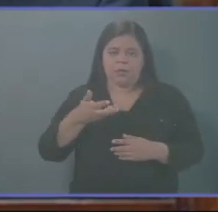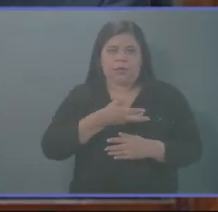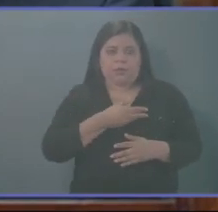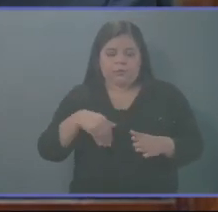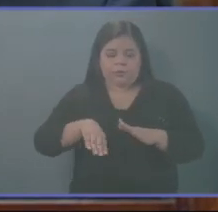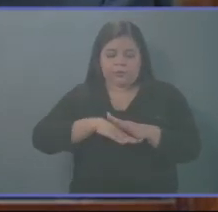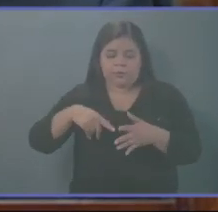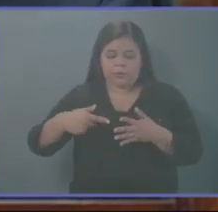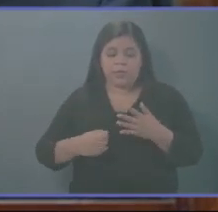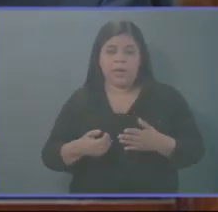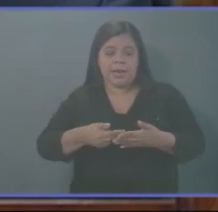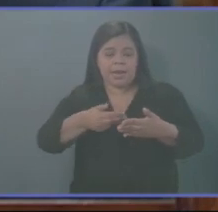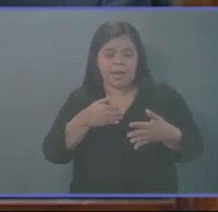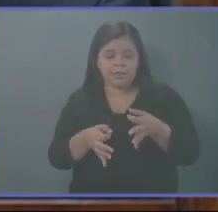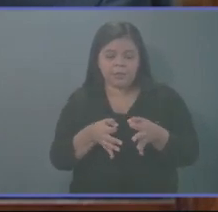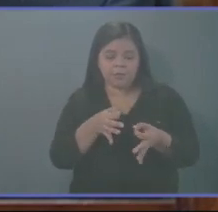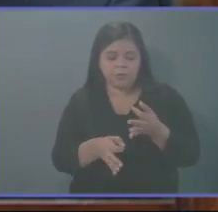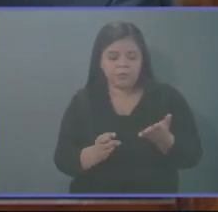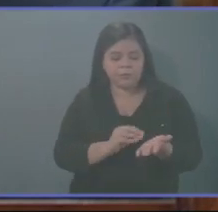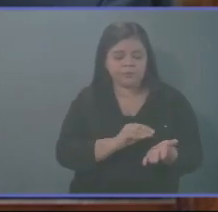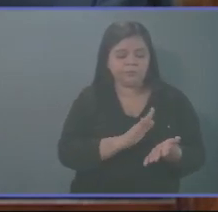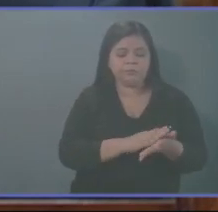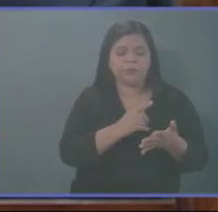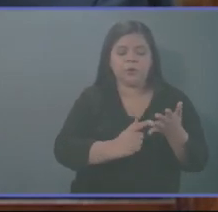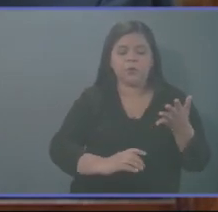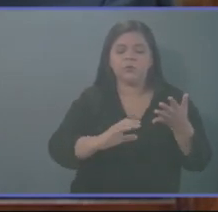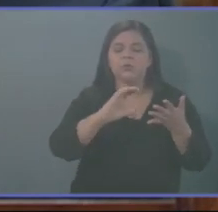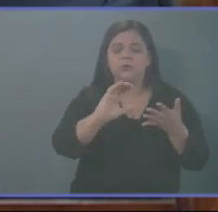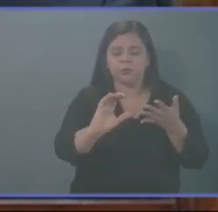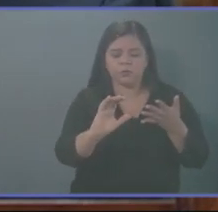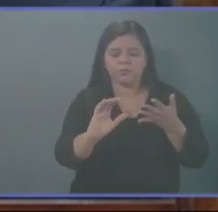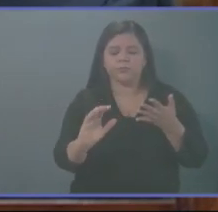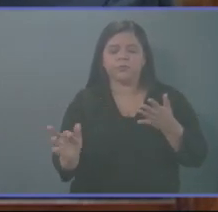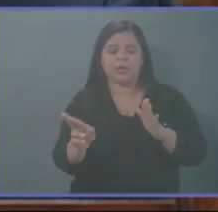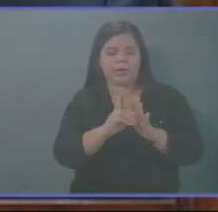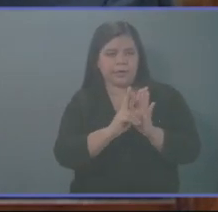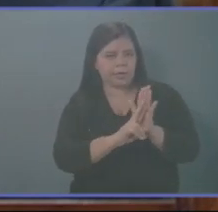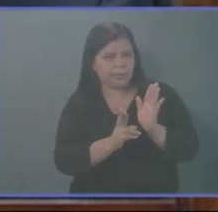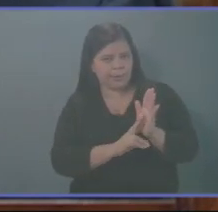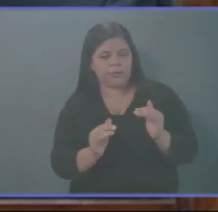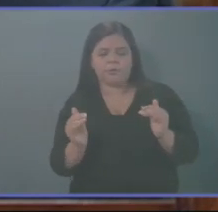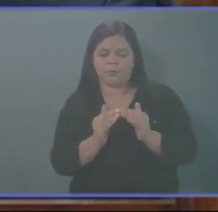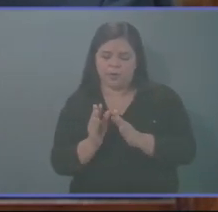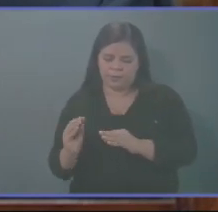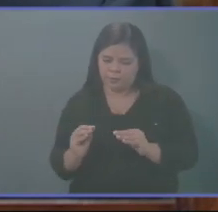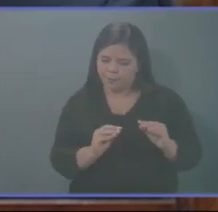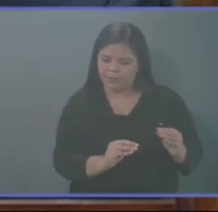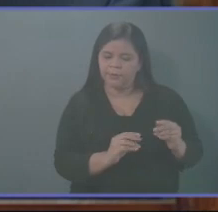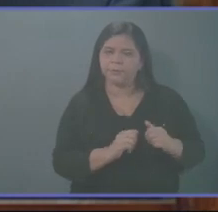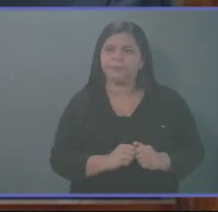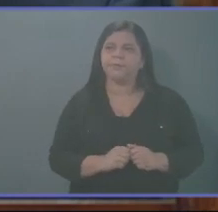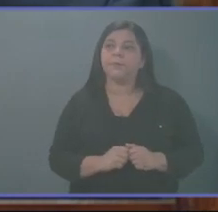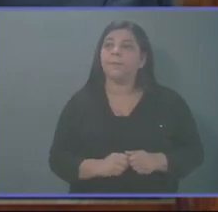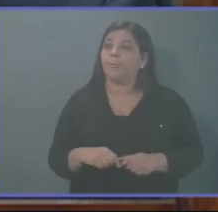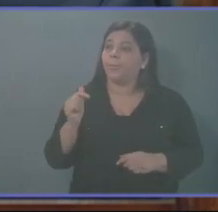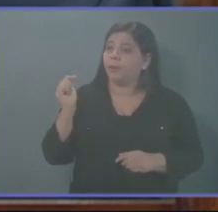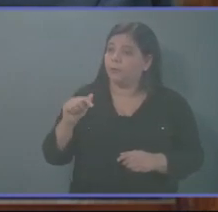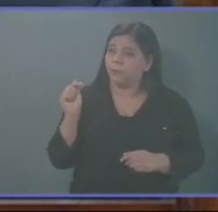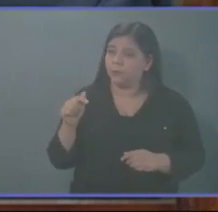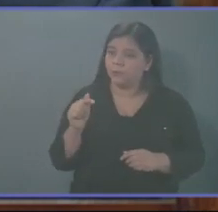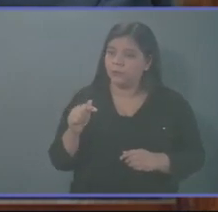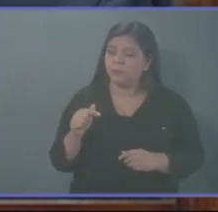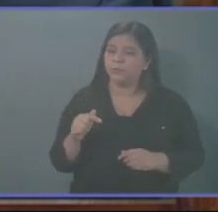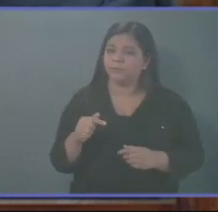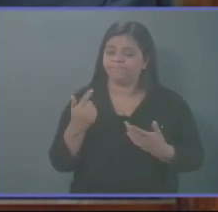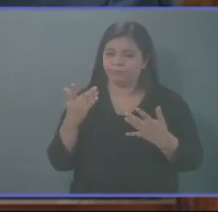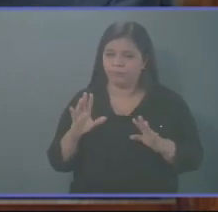jurídico, el antejuicio se encuentra establecido en la Constitución y desarrollado por el Reglamento Interior de la Asamblea. En ese sentido, bajo la